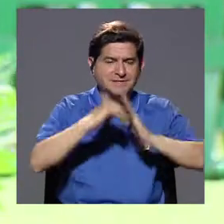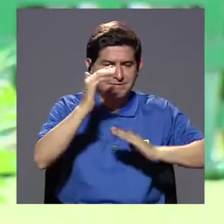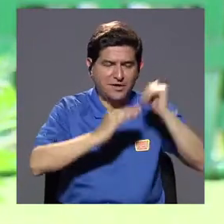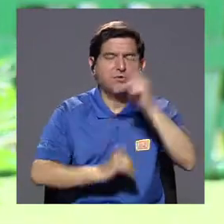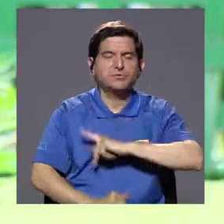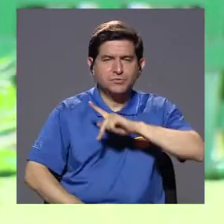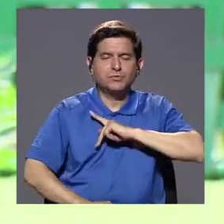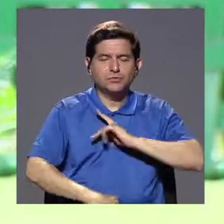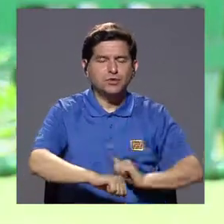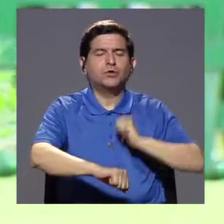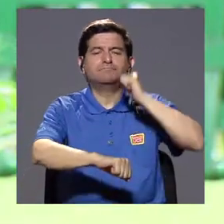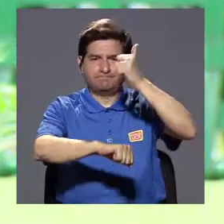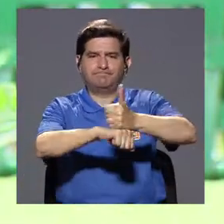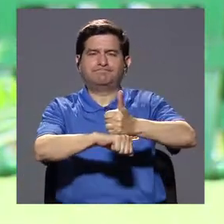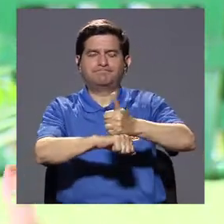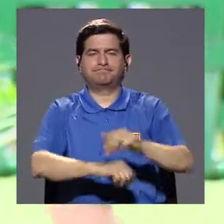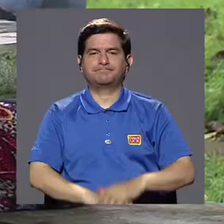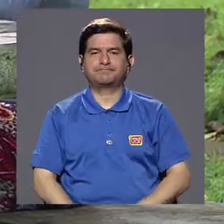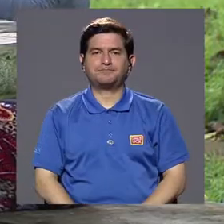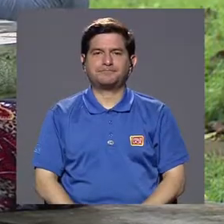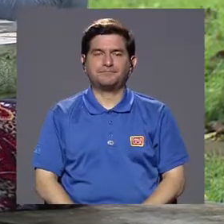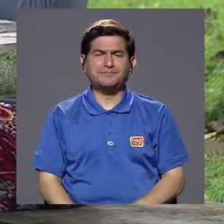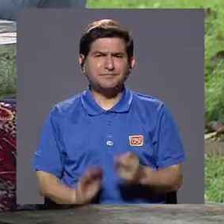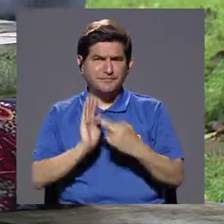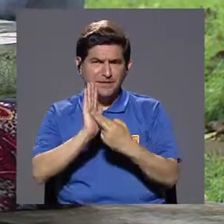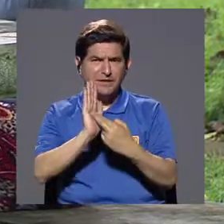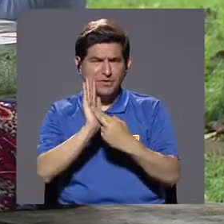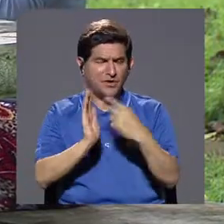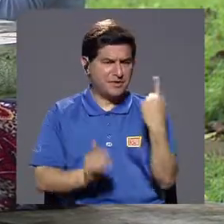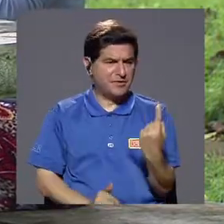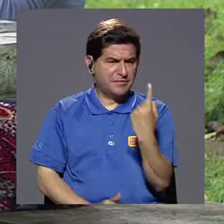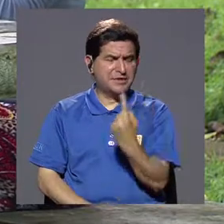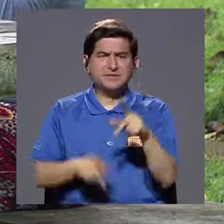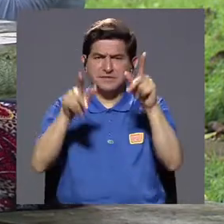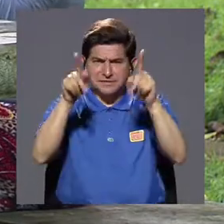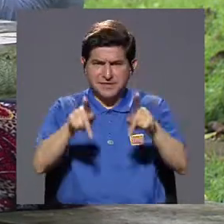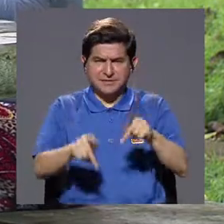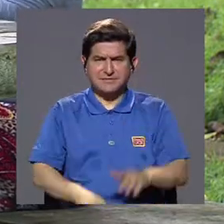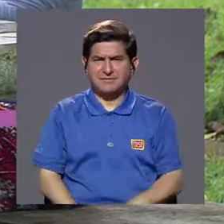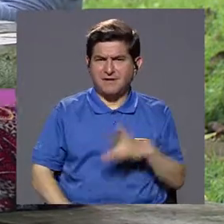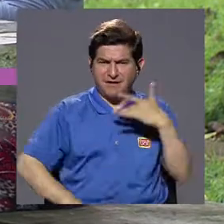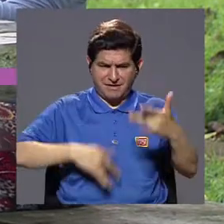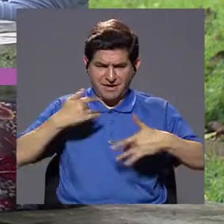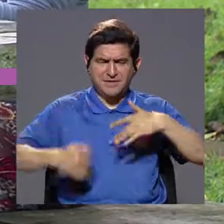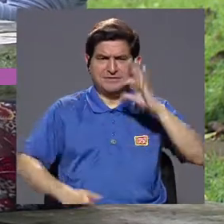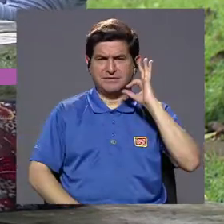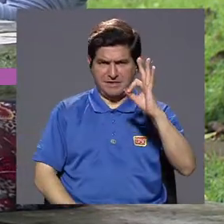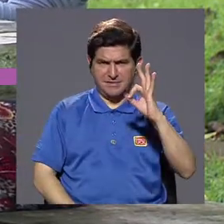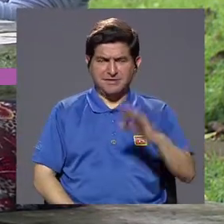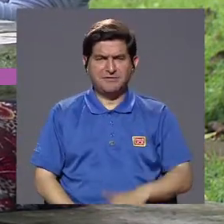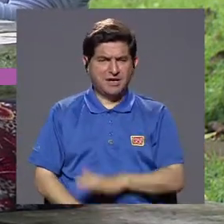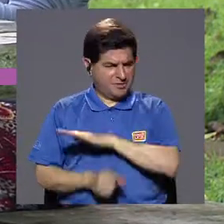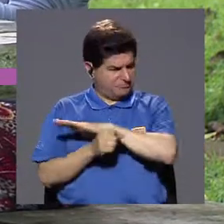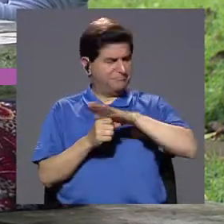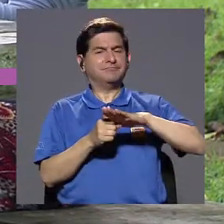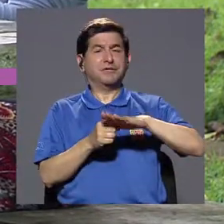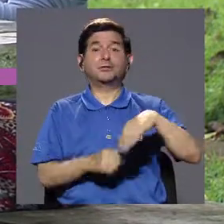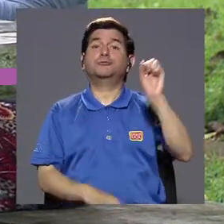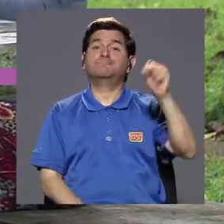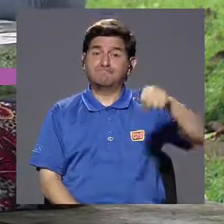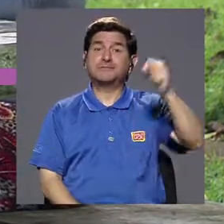una construcción personal sino que lo que representa para cada persona el sentirse bien el sentirse pleno